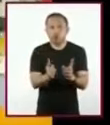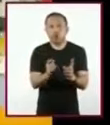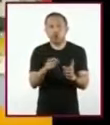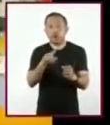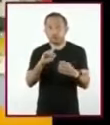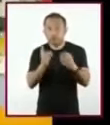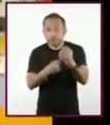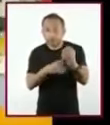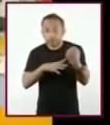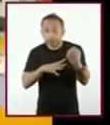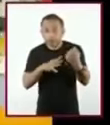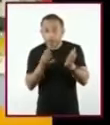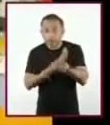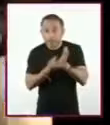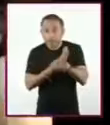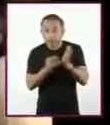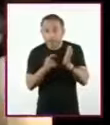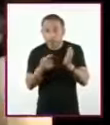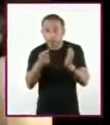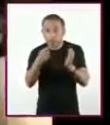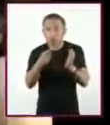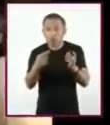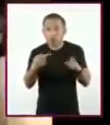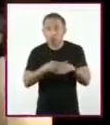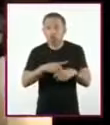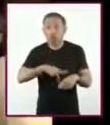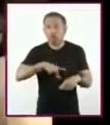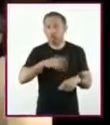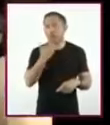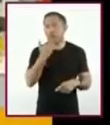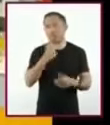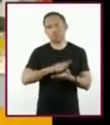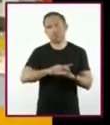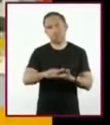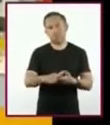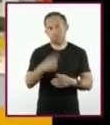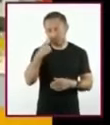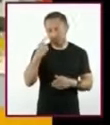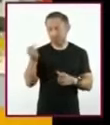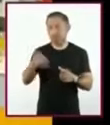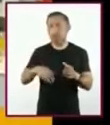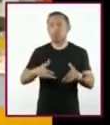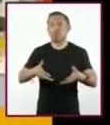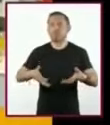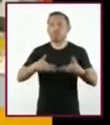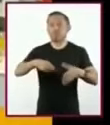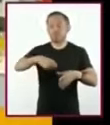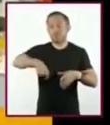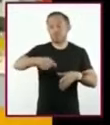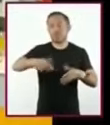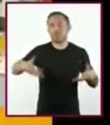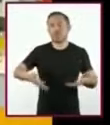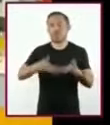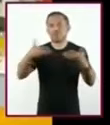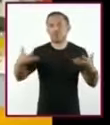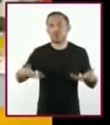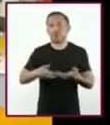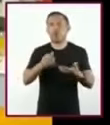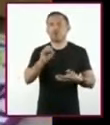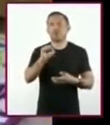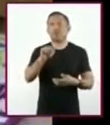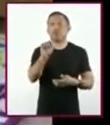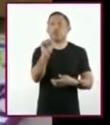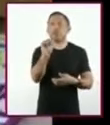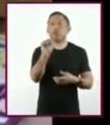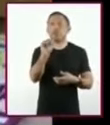tener. Mira qué bien. Mezclamos. Vamos a poner una pizca de sal.